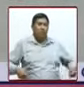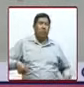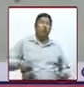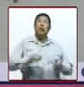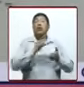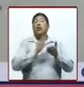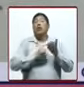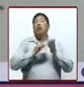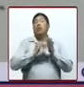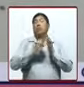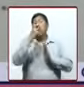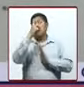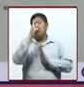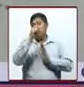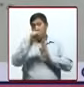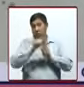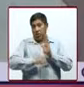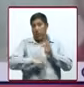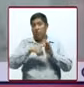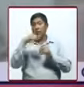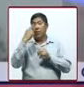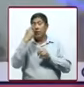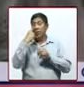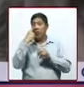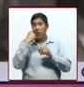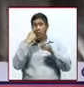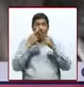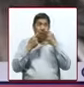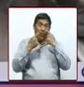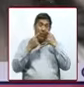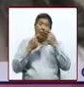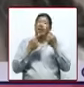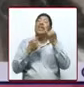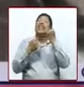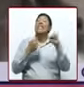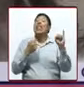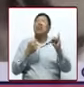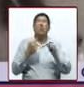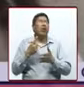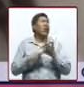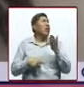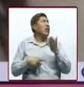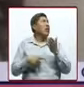una cirugía más que es del ojito izquierdo. Contando con lo que